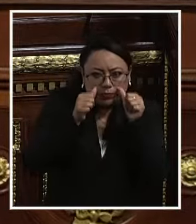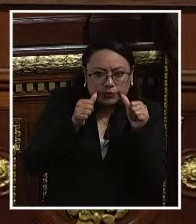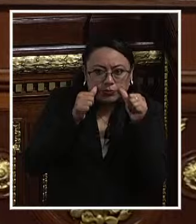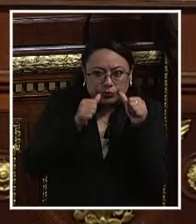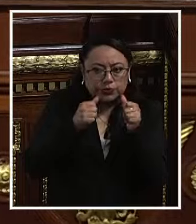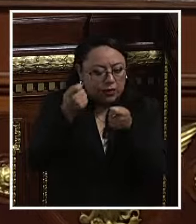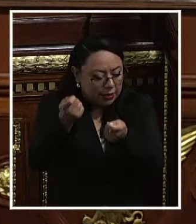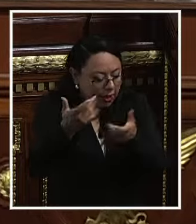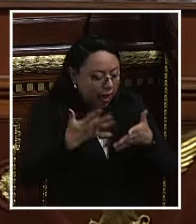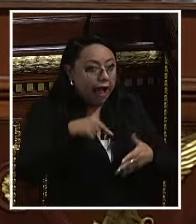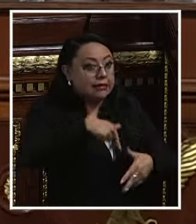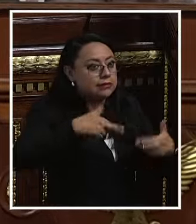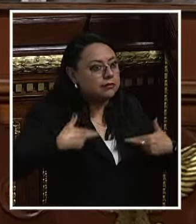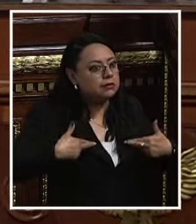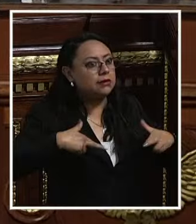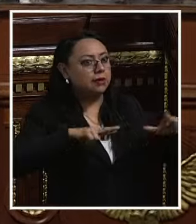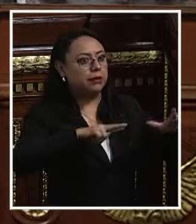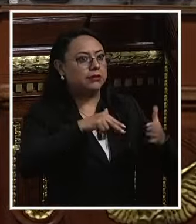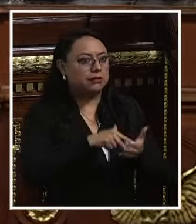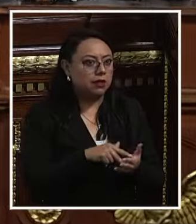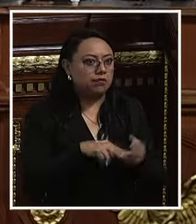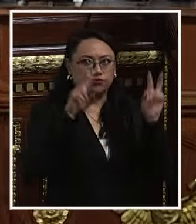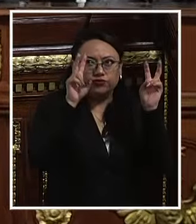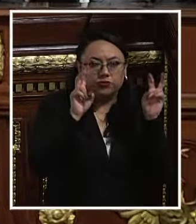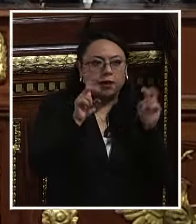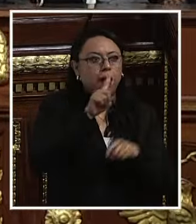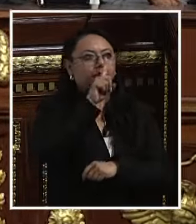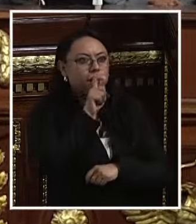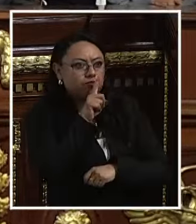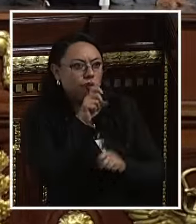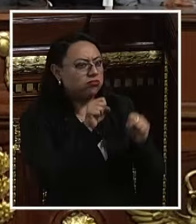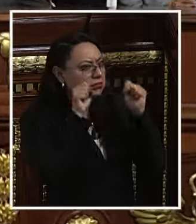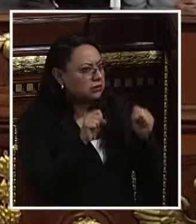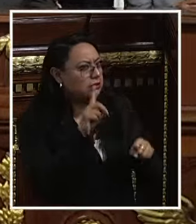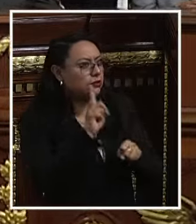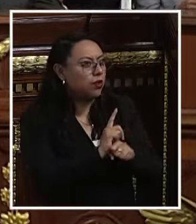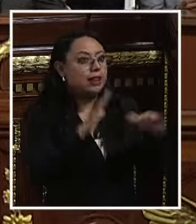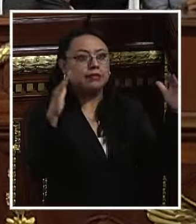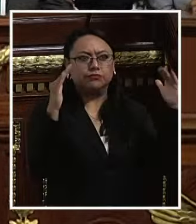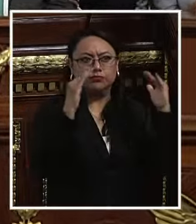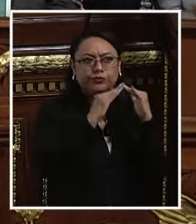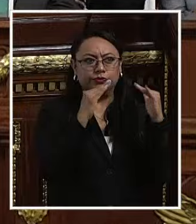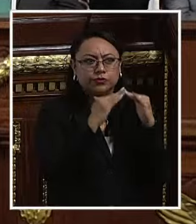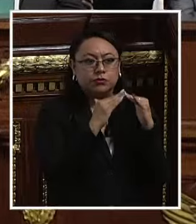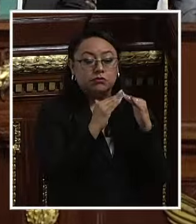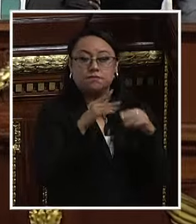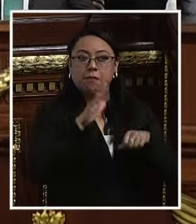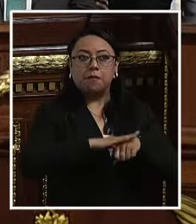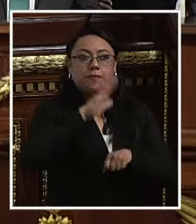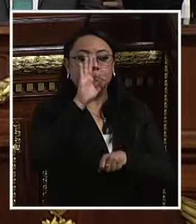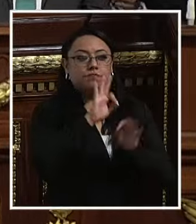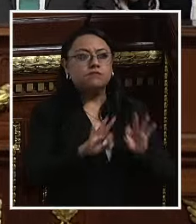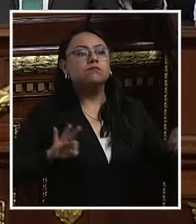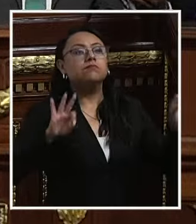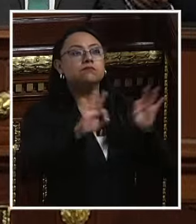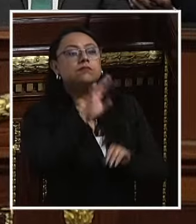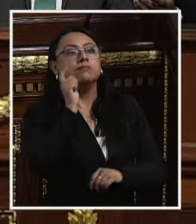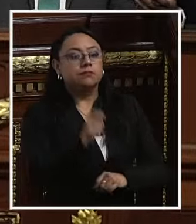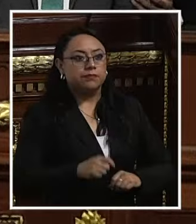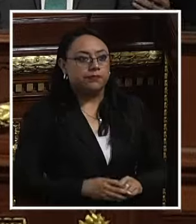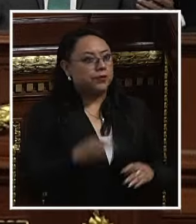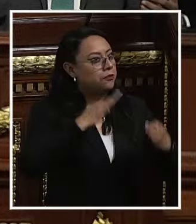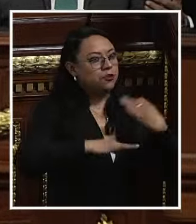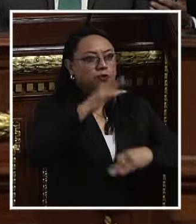la tribuna, agua, seguridad, vivienda y particularmente, por los tiempos